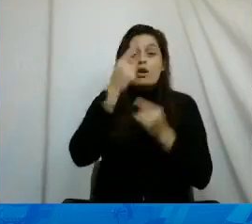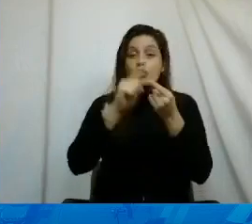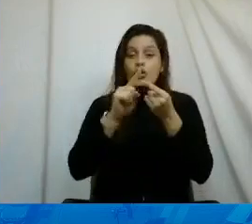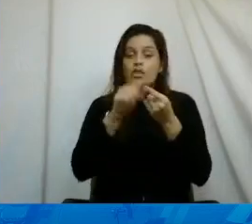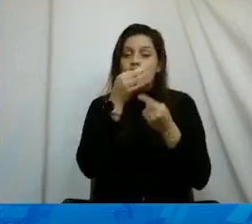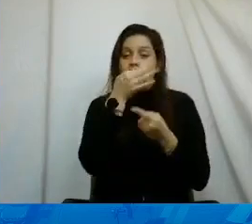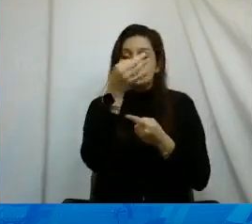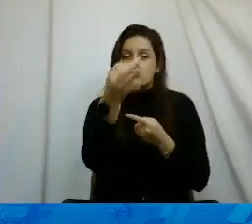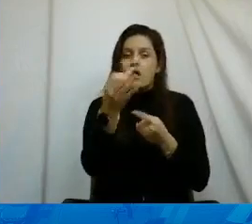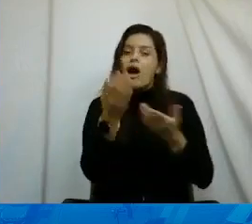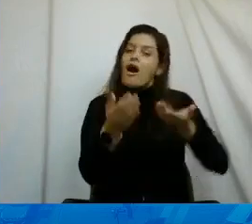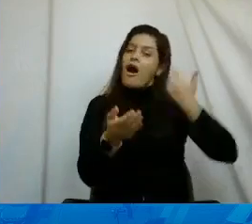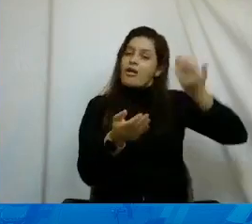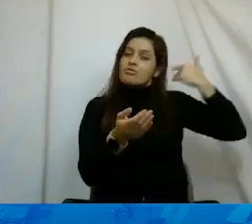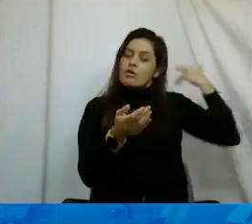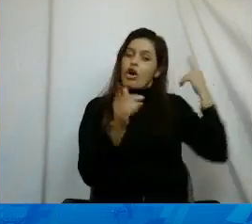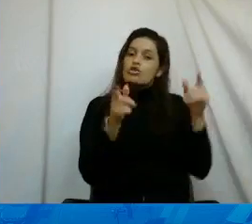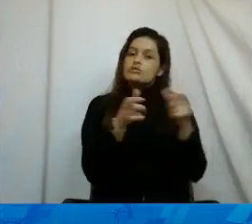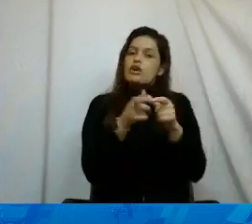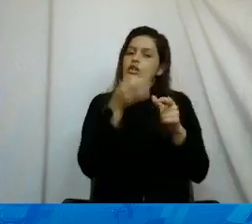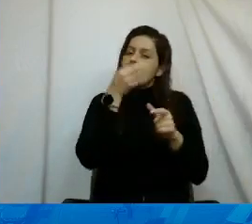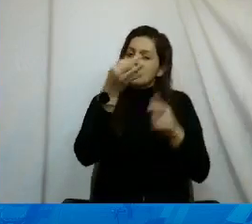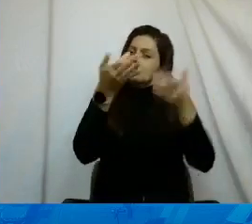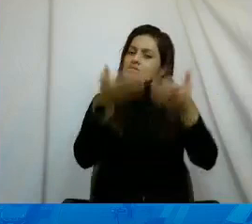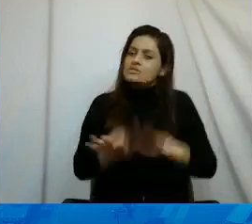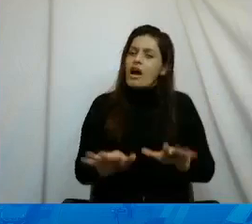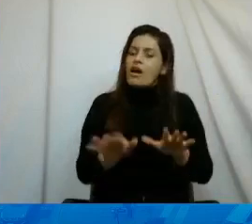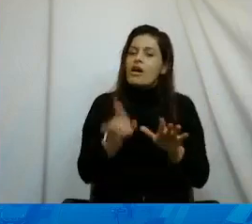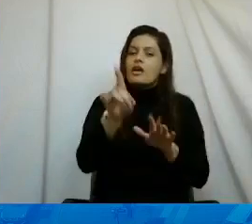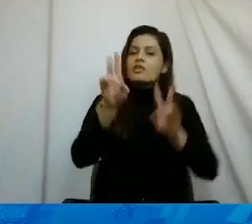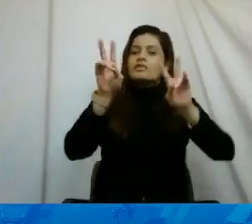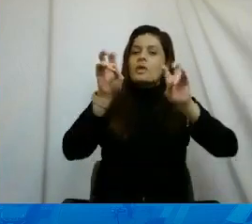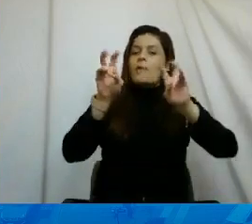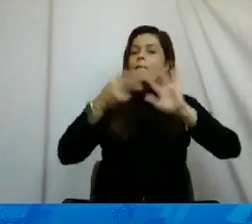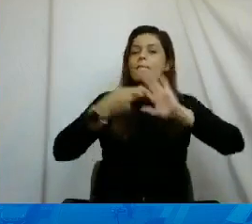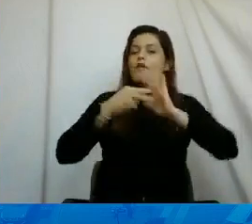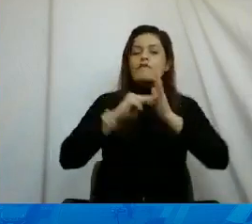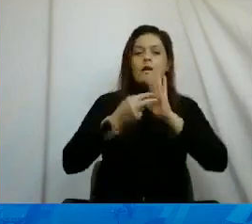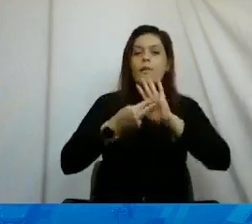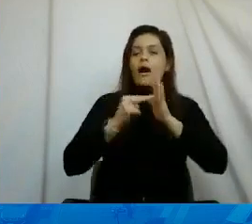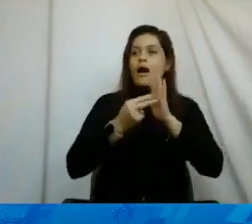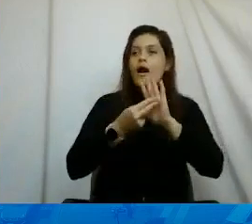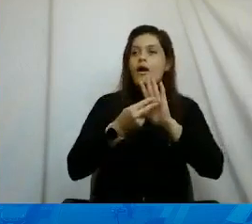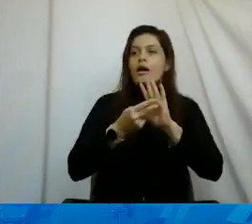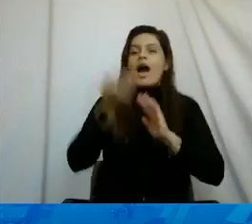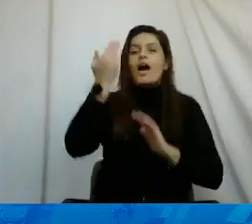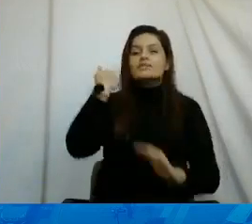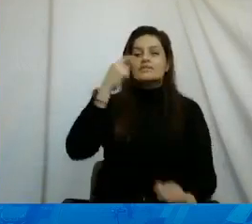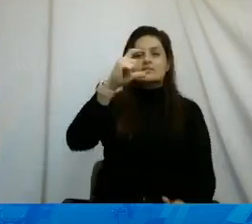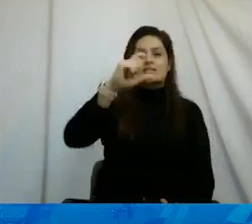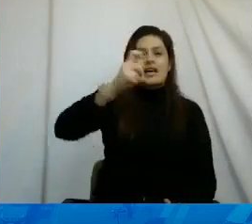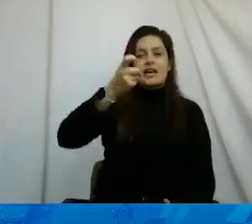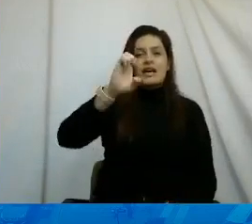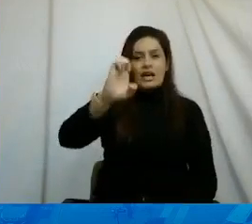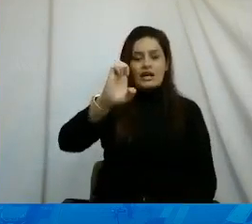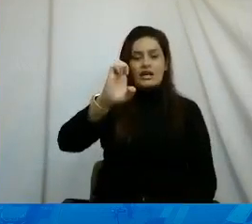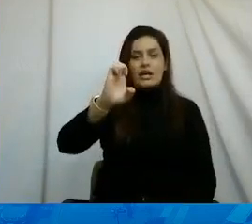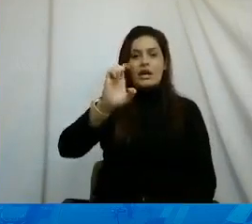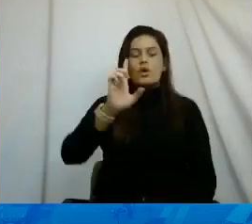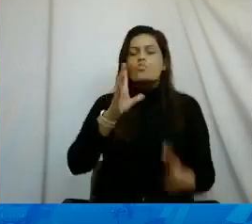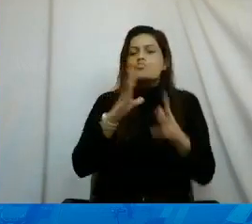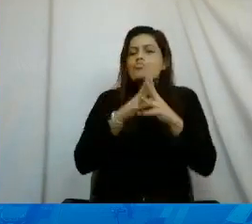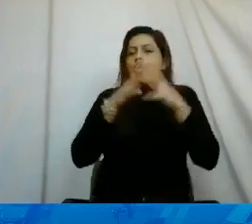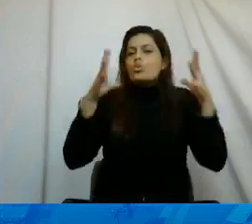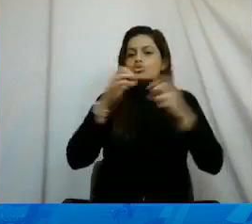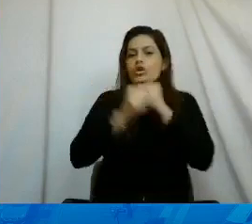hace algunos consejos atrás planteamos el tema de una problemática que se generó con CGE, ¿cierto? Que por muchos años